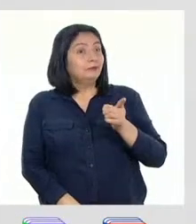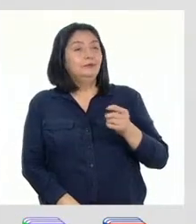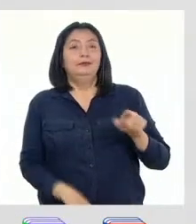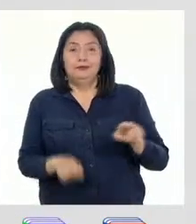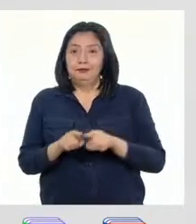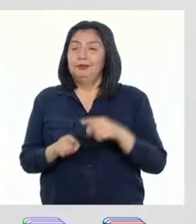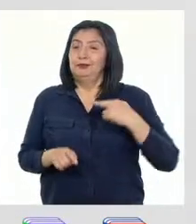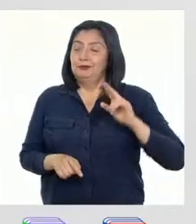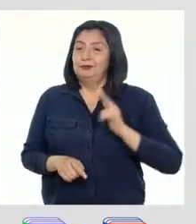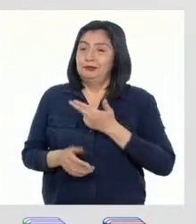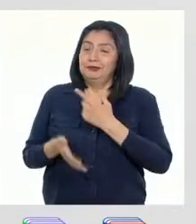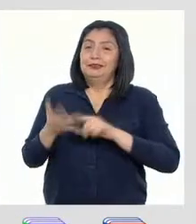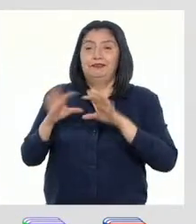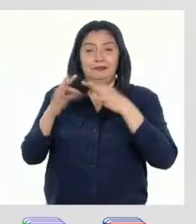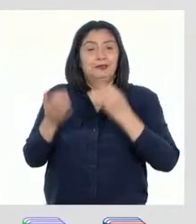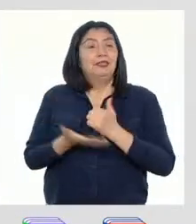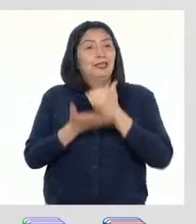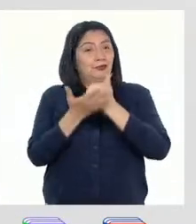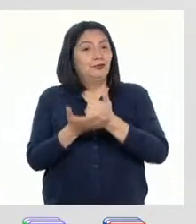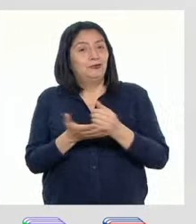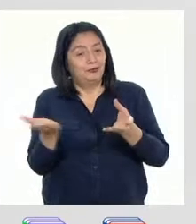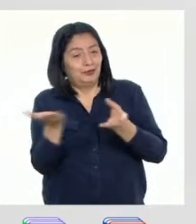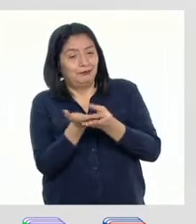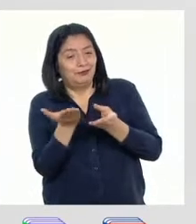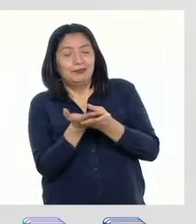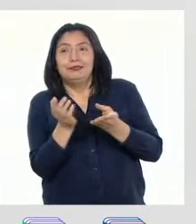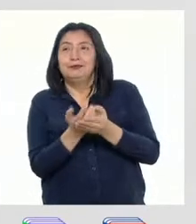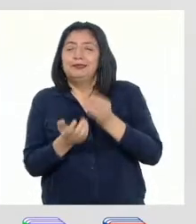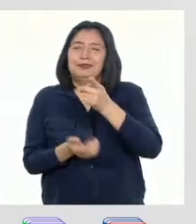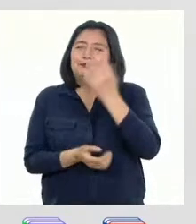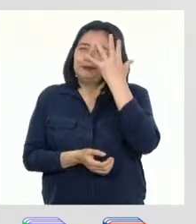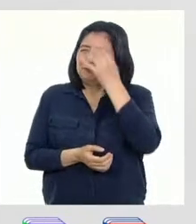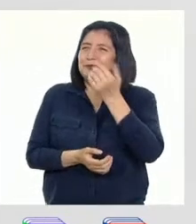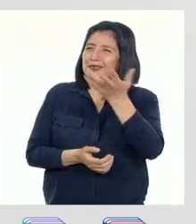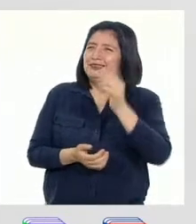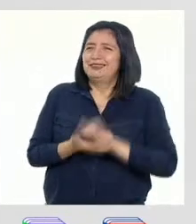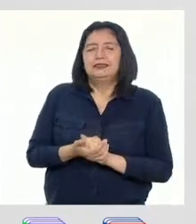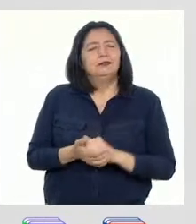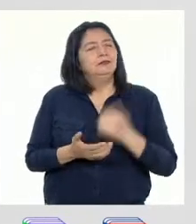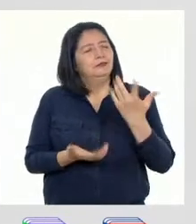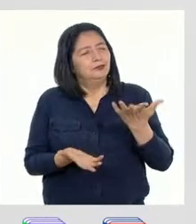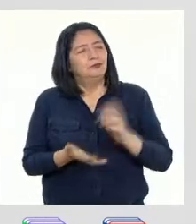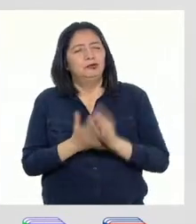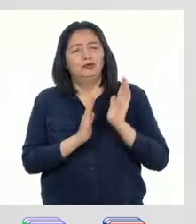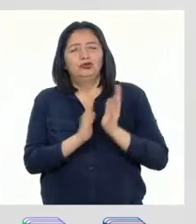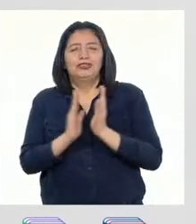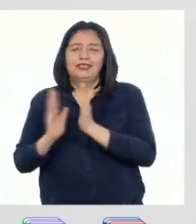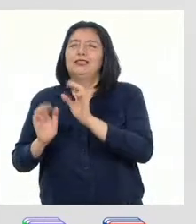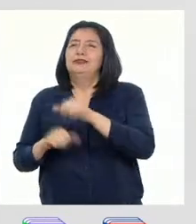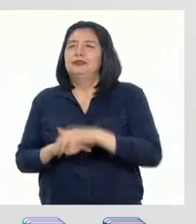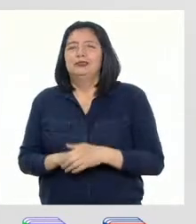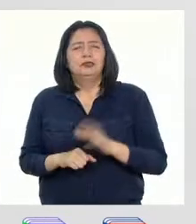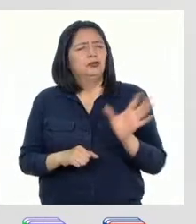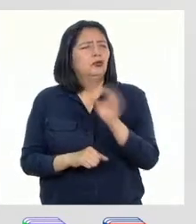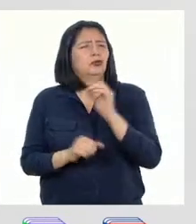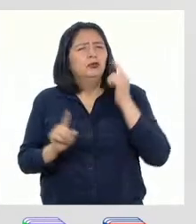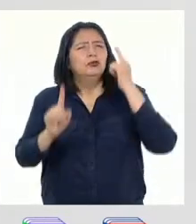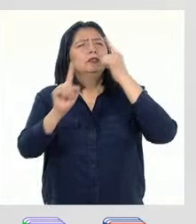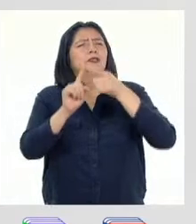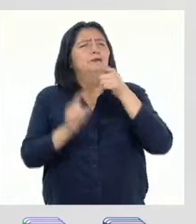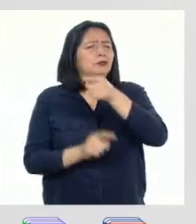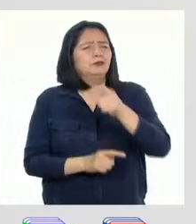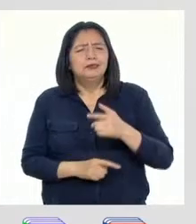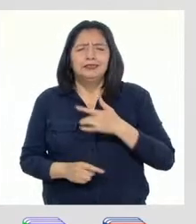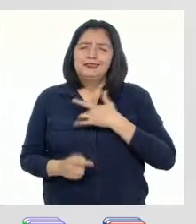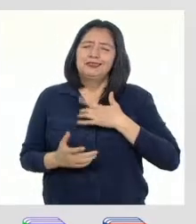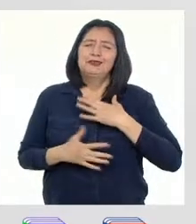nuestra familia la que ayudó a elaborar los portafolios para que quedaran así de bonitos y sobre todo muy ordenados. Todo con el fin de que